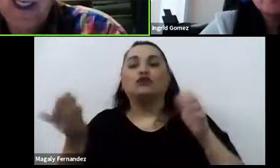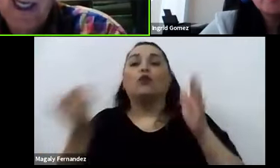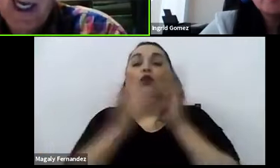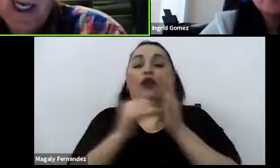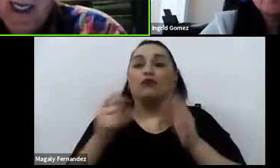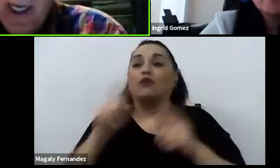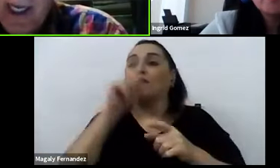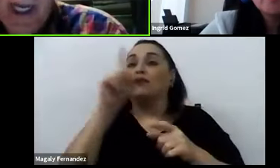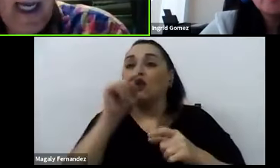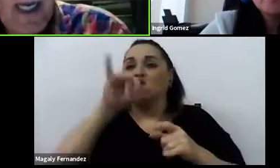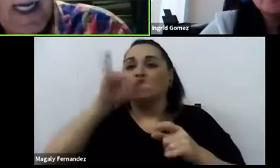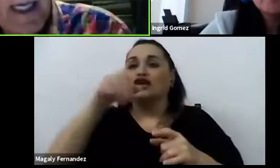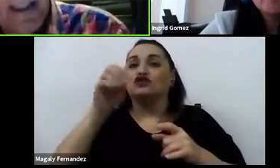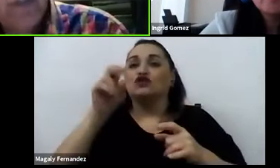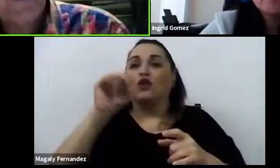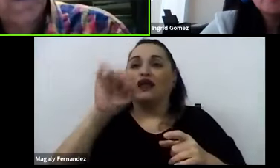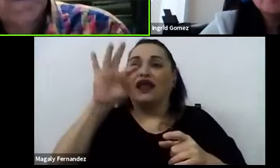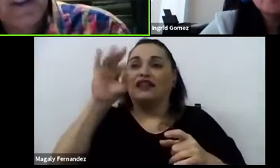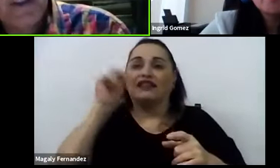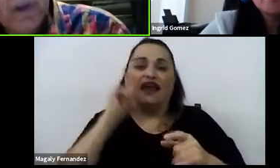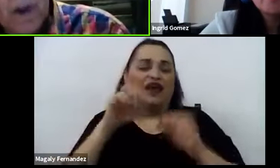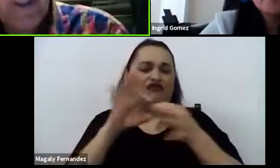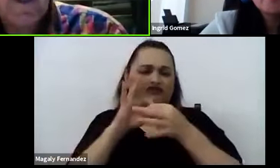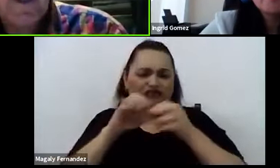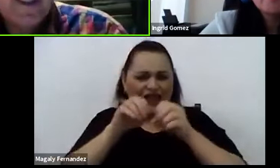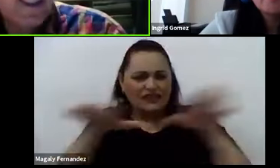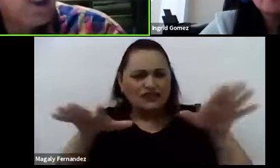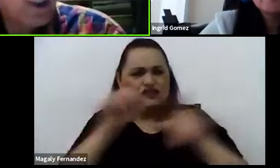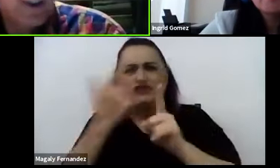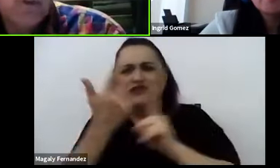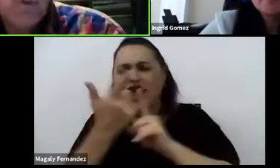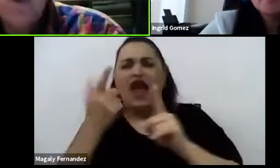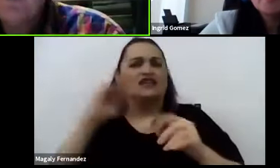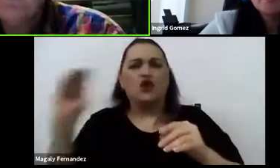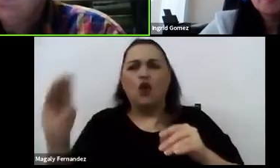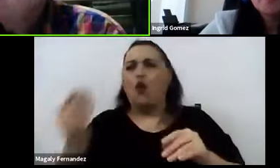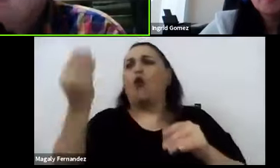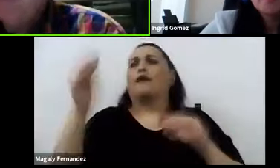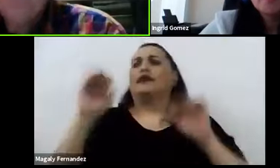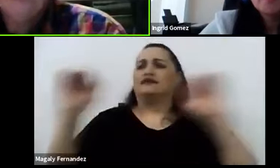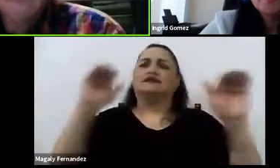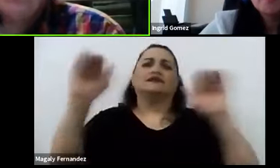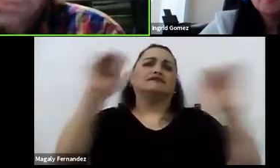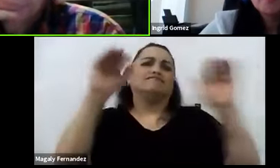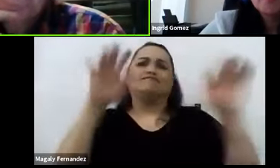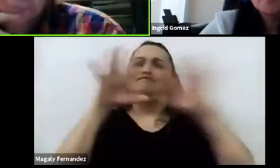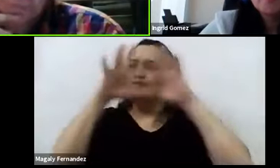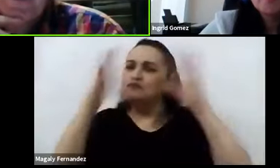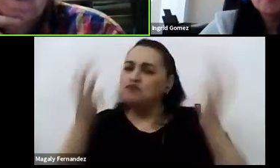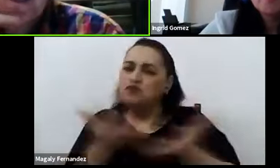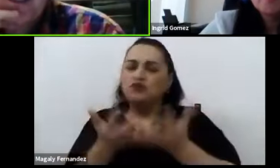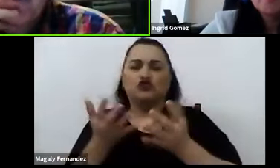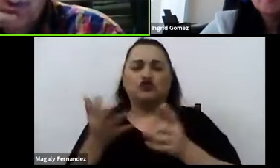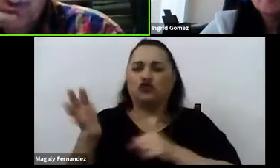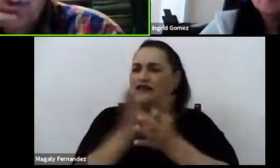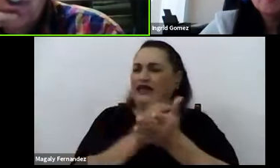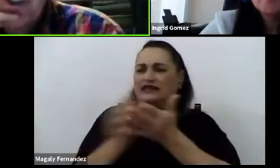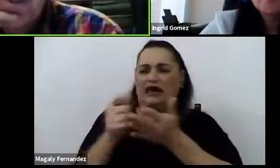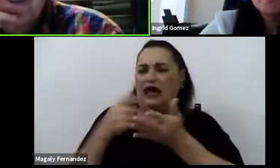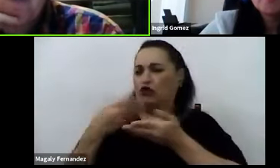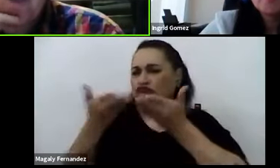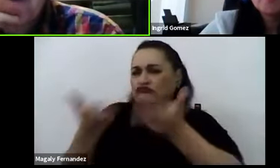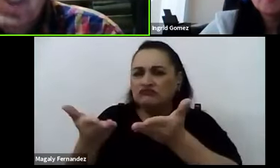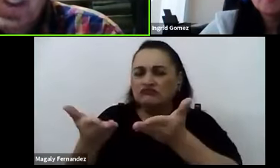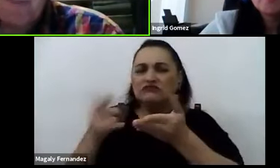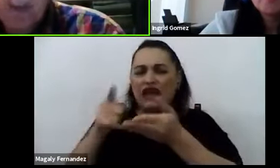Jonathan, a las redes sociales, a los jóvenes. De ellos es un mundo muy, muy dañado que les dejamos y ellos